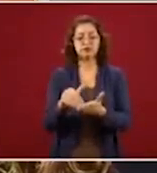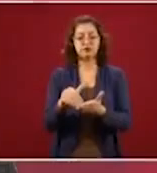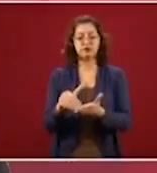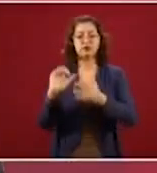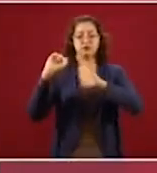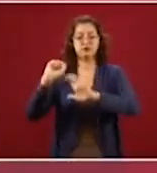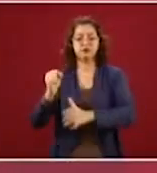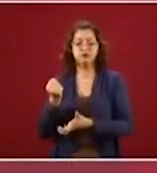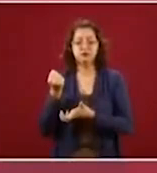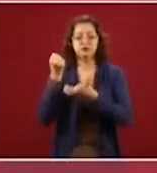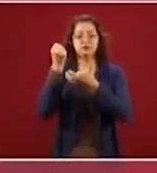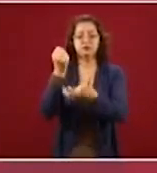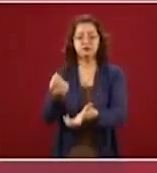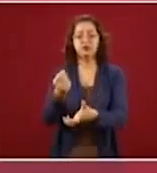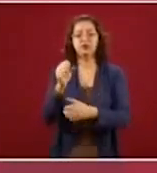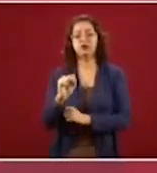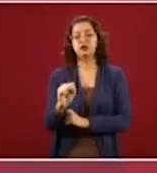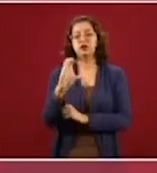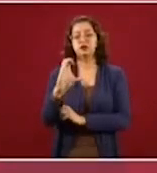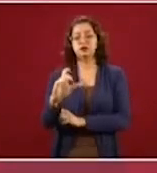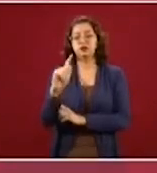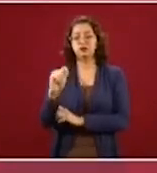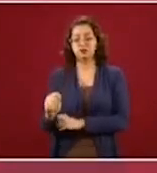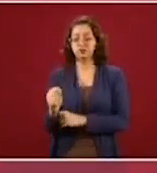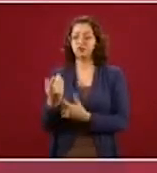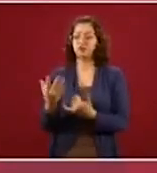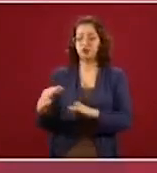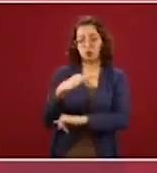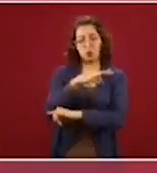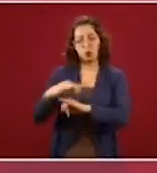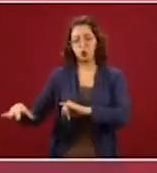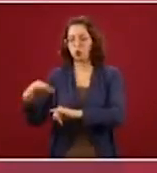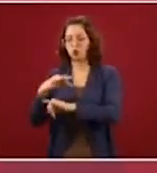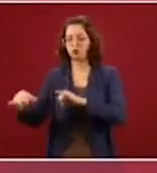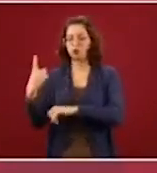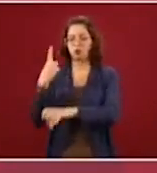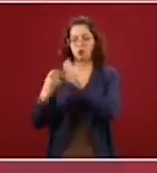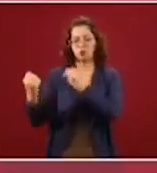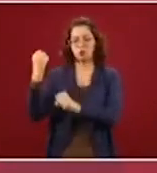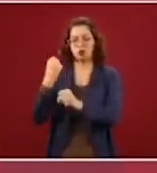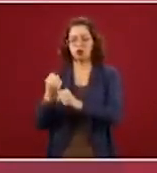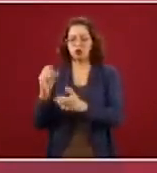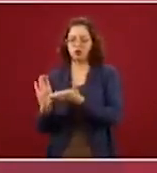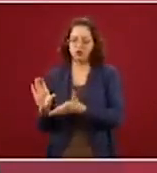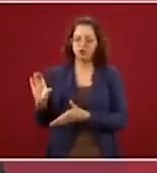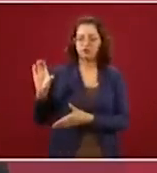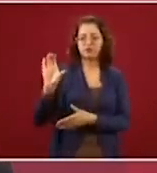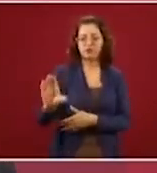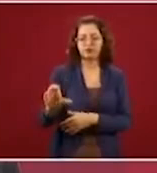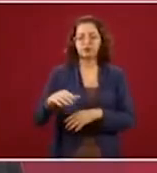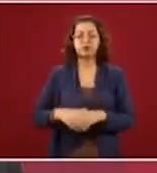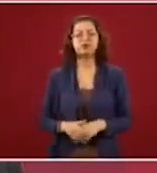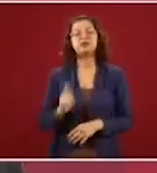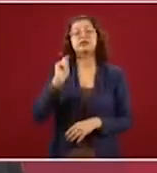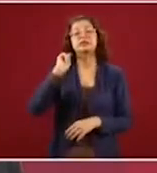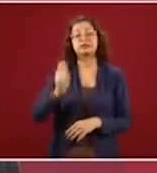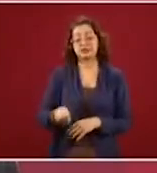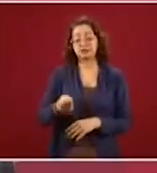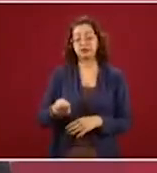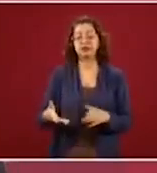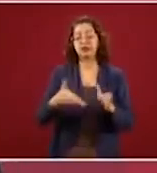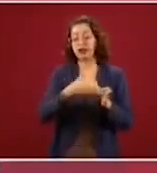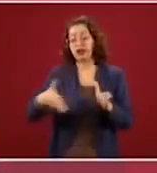asignados a la serie de comunicaciones y transportes para terminación el año pasado la parte de esta administración que te